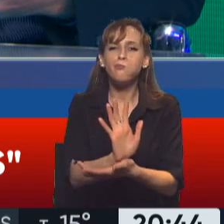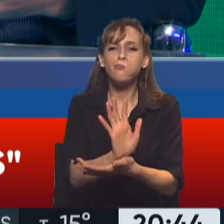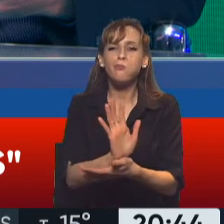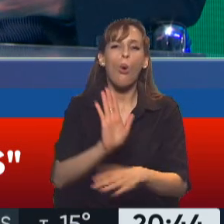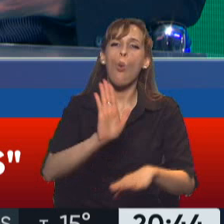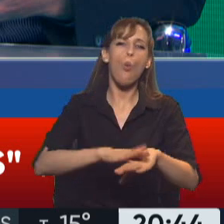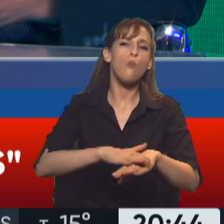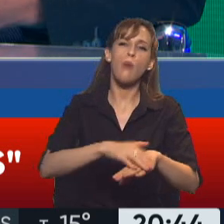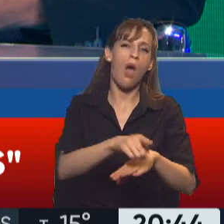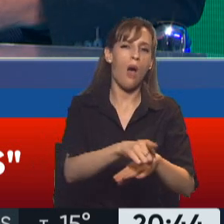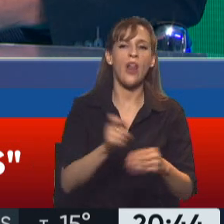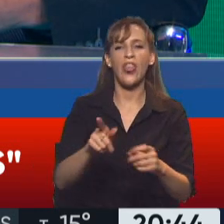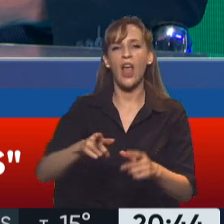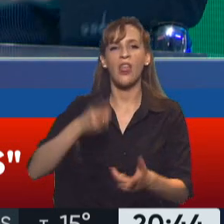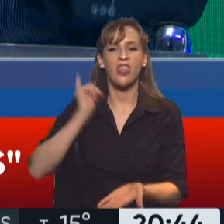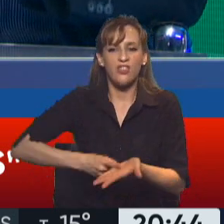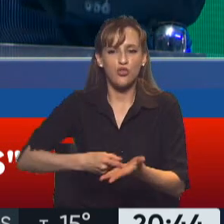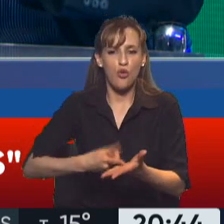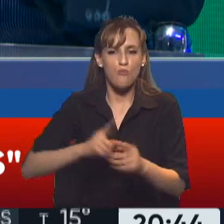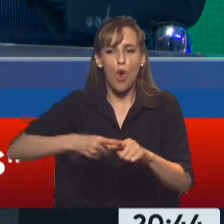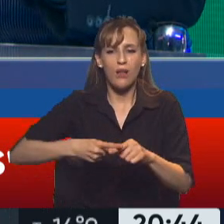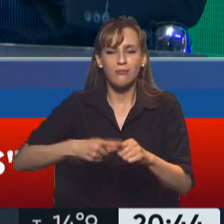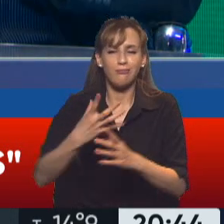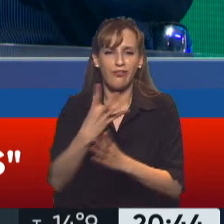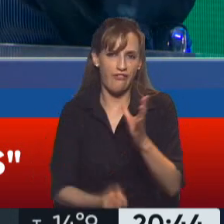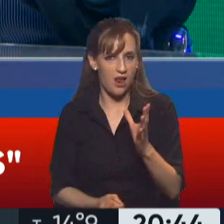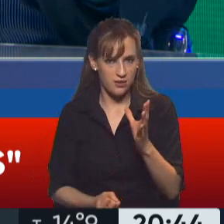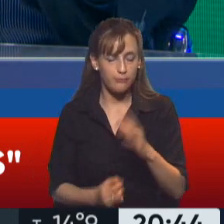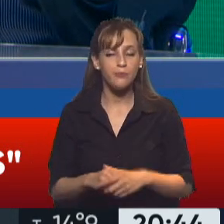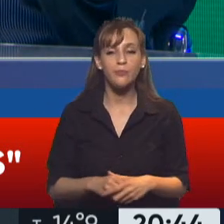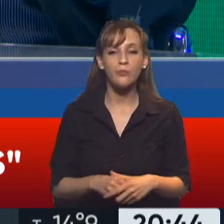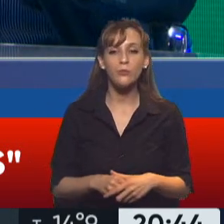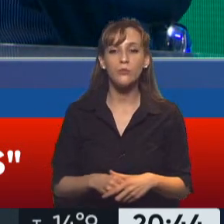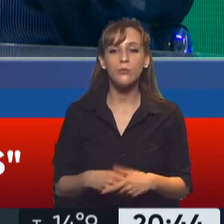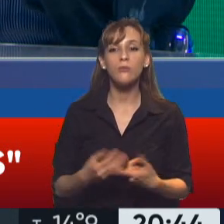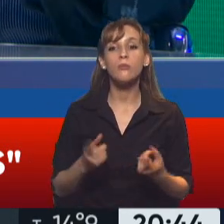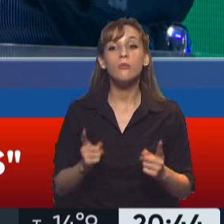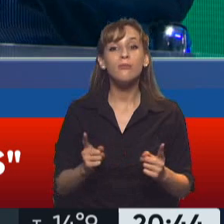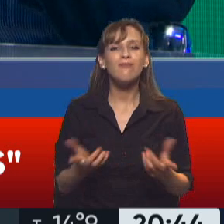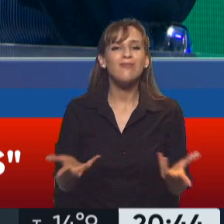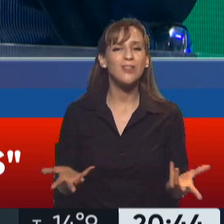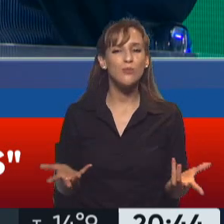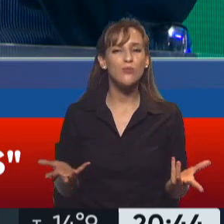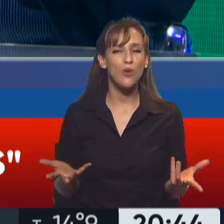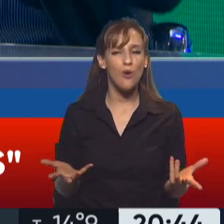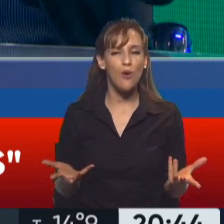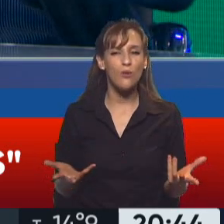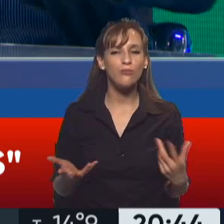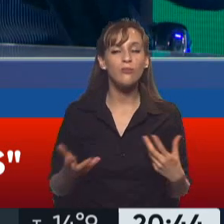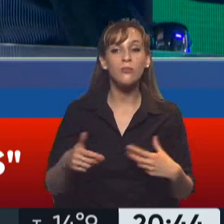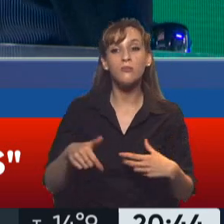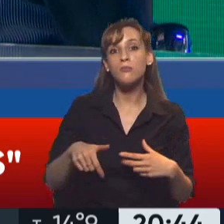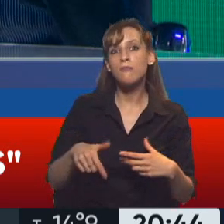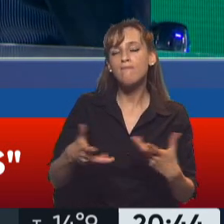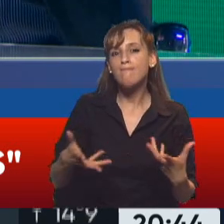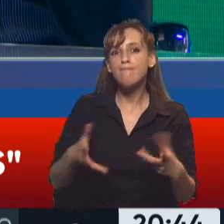impotencia de la política, ¿no? Y frente a la ausencia de un escenario colectivo que sea deseable,